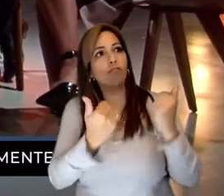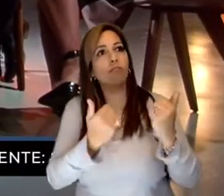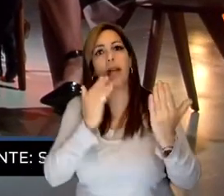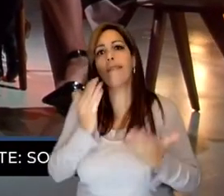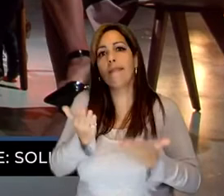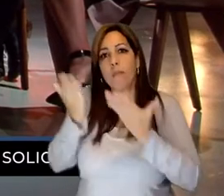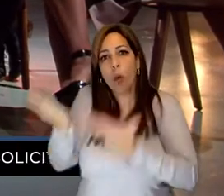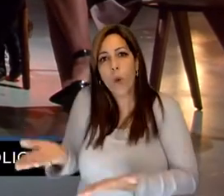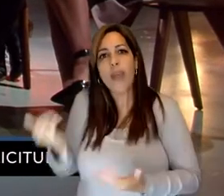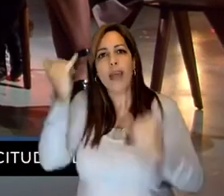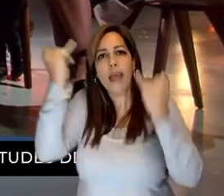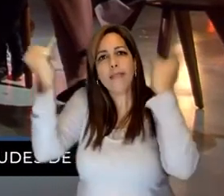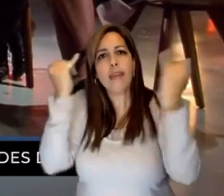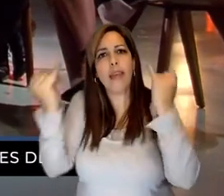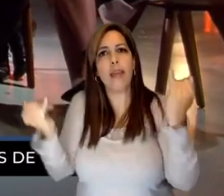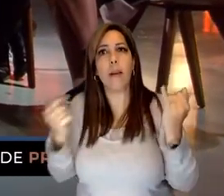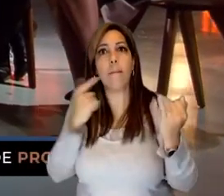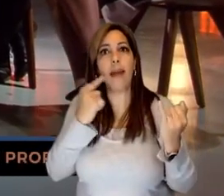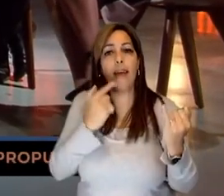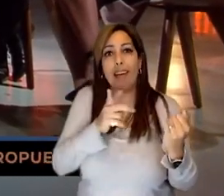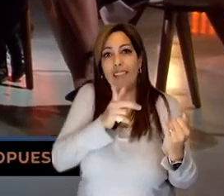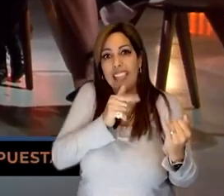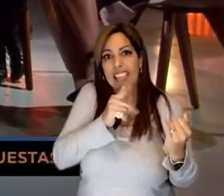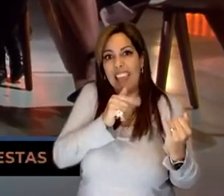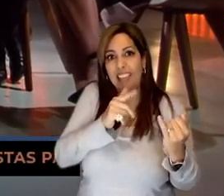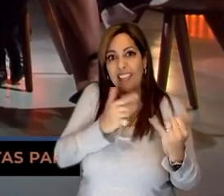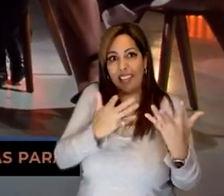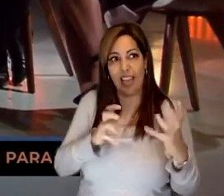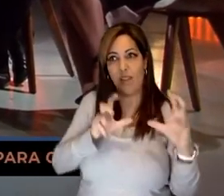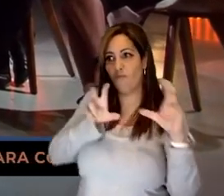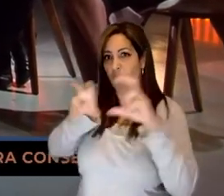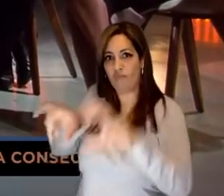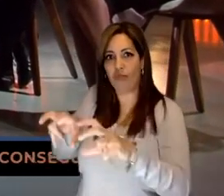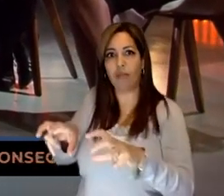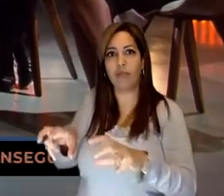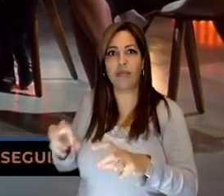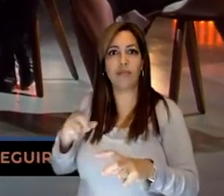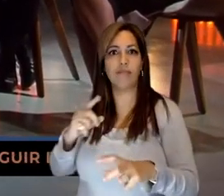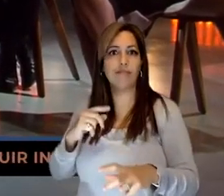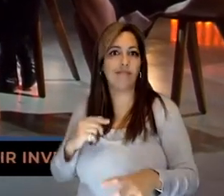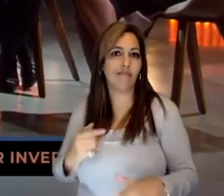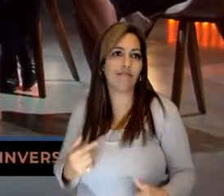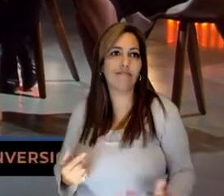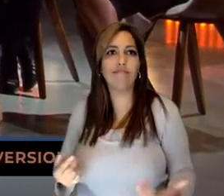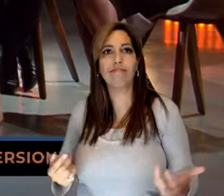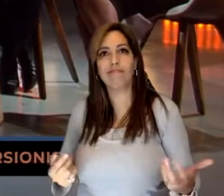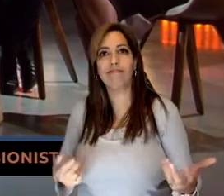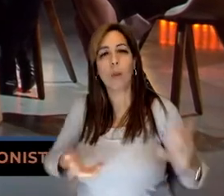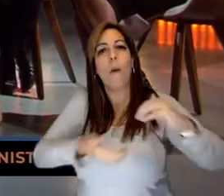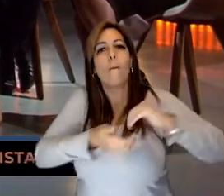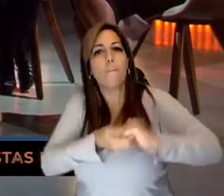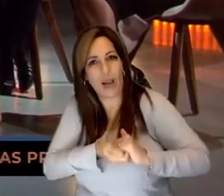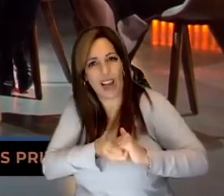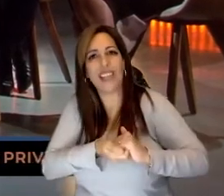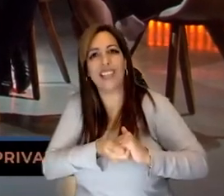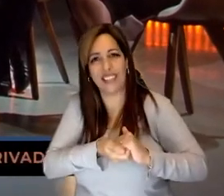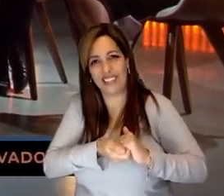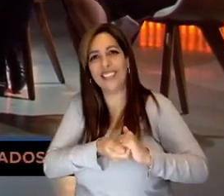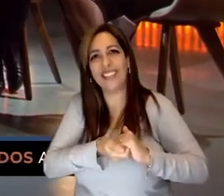solicitudes de propuesta para conseguir el inversionista privado que sea nuestro... ¿verdad? Nuestro